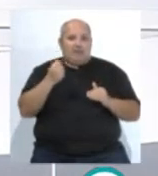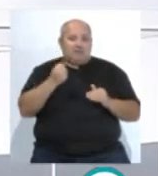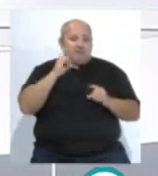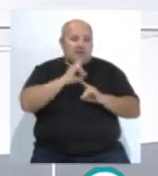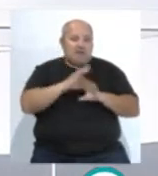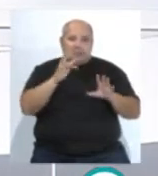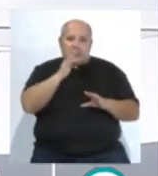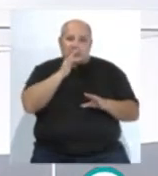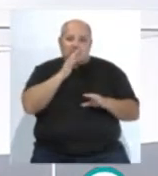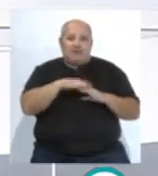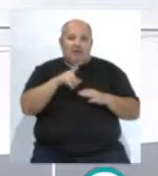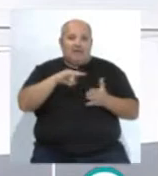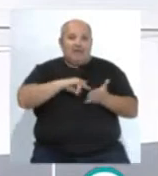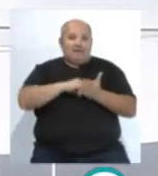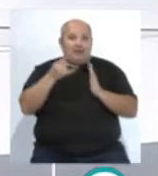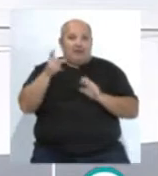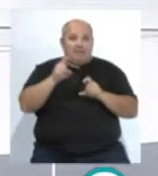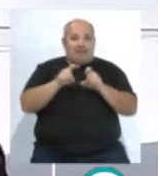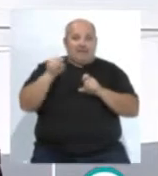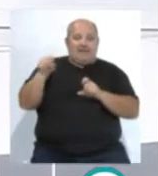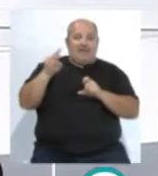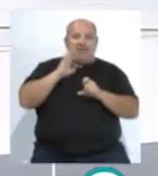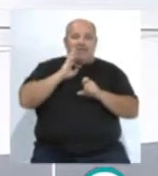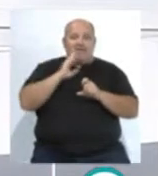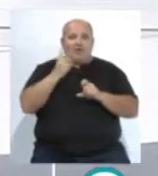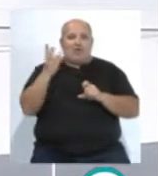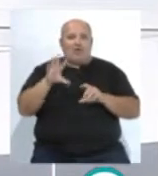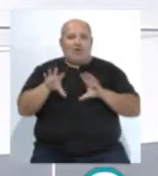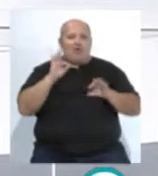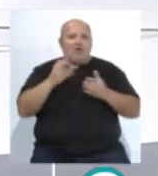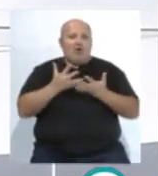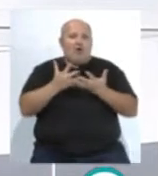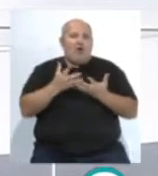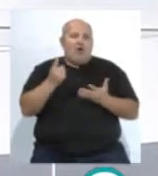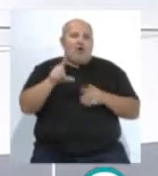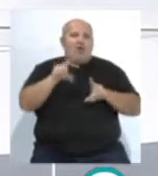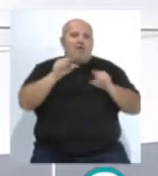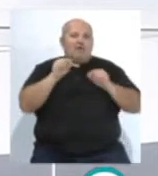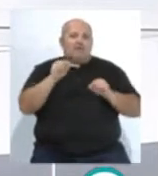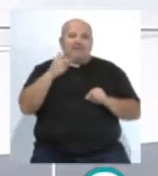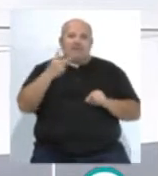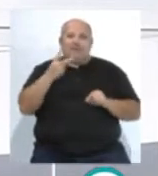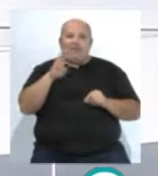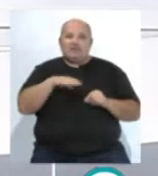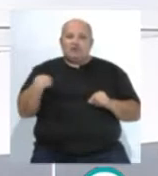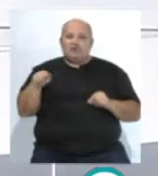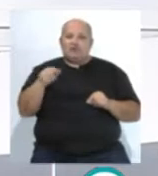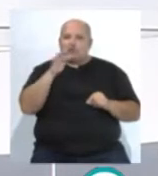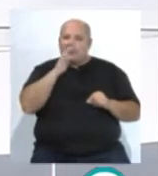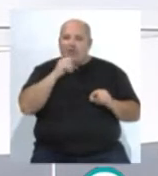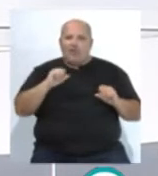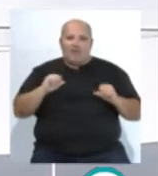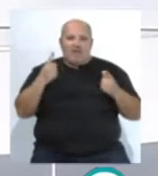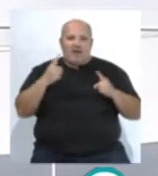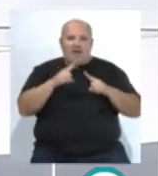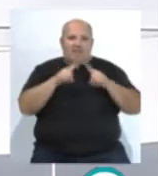los suministradores de esa tecnología, hay varias ofertas, pero que todavía la segunda división no tiene asegurado